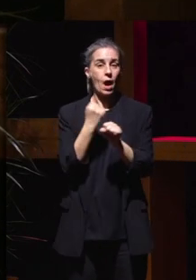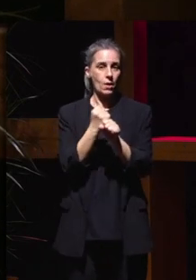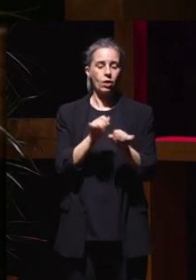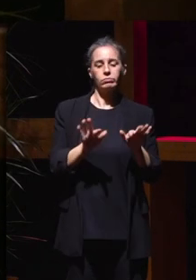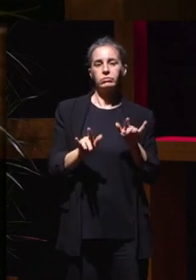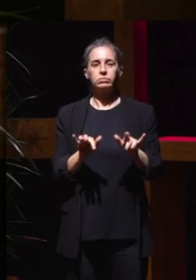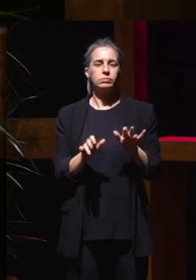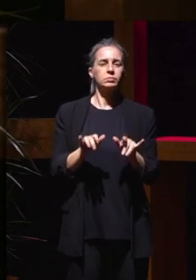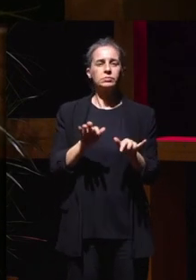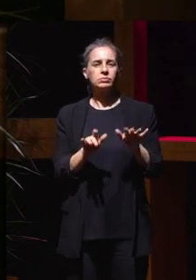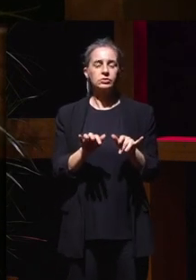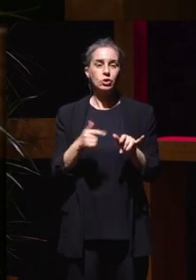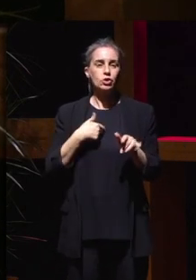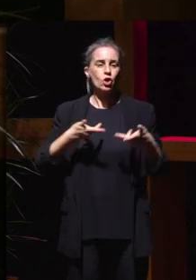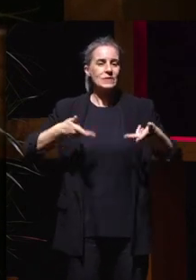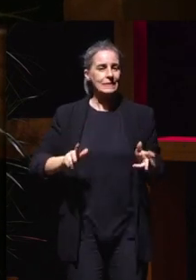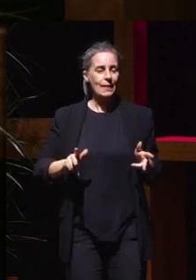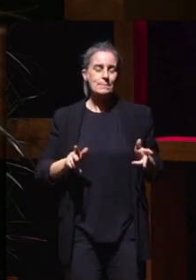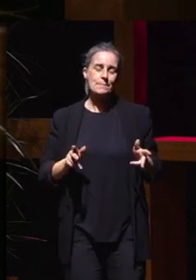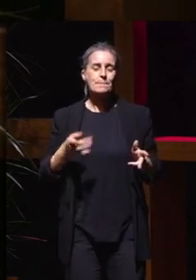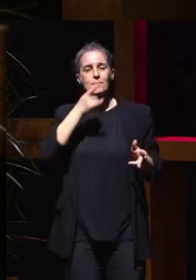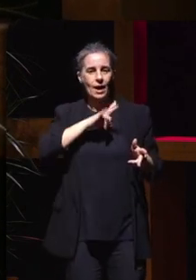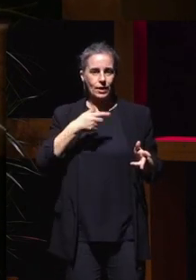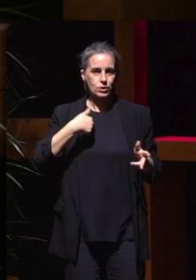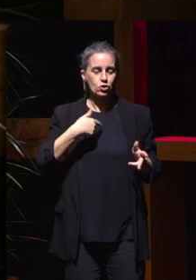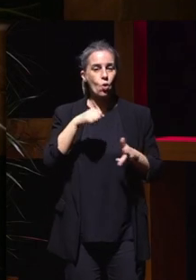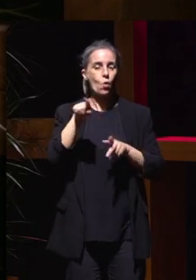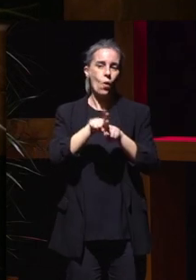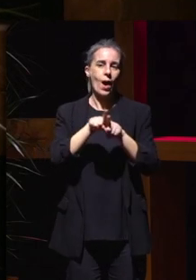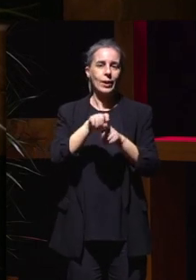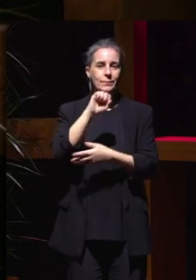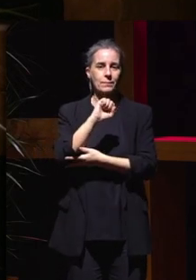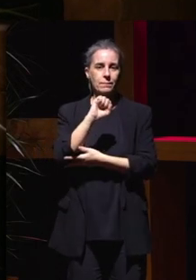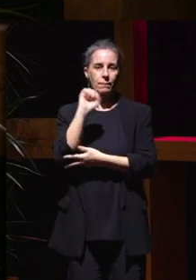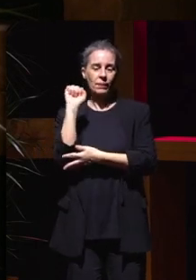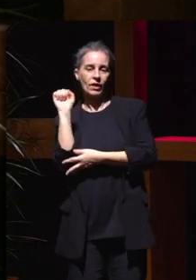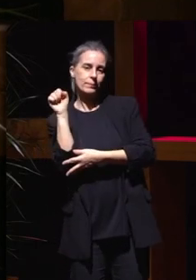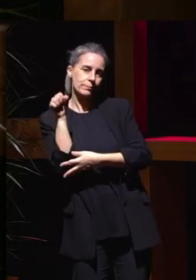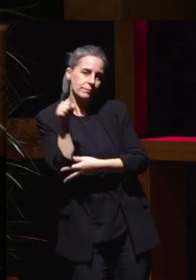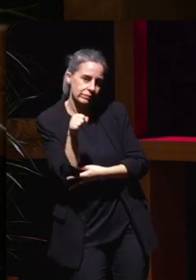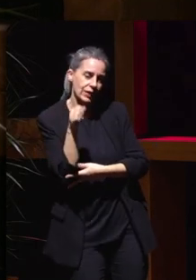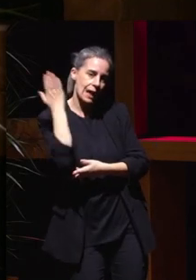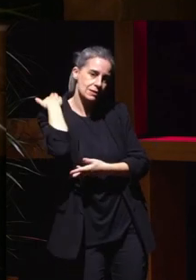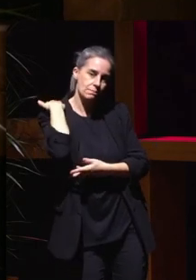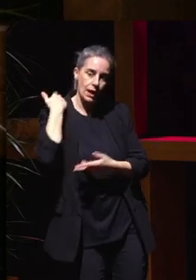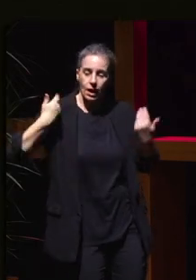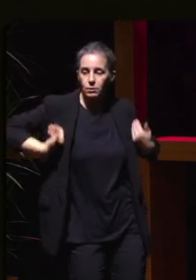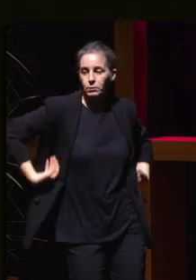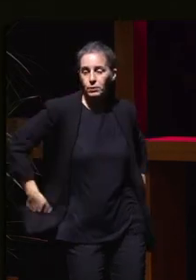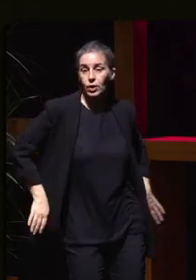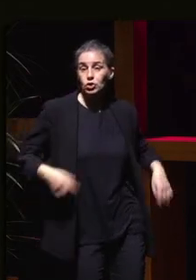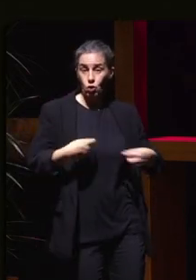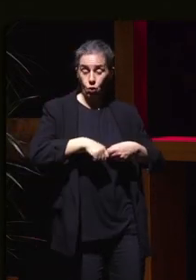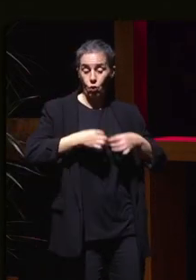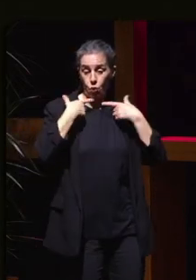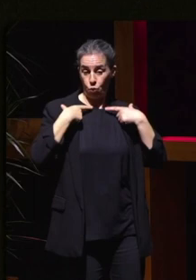estaba mal sentada en la silla entonces tenía espalda a mi espalda estaba descubierta y le va una blusa que